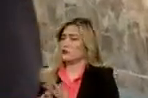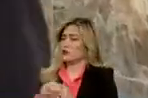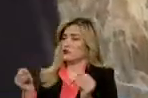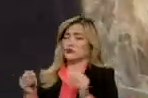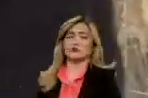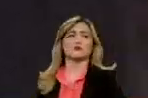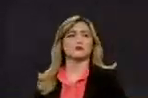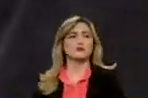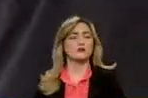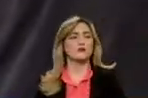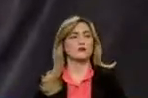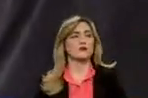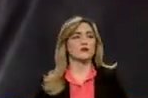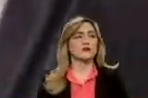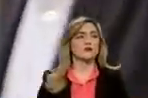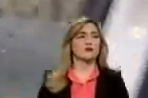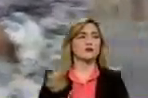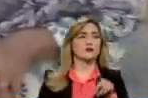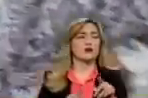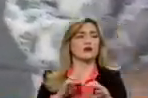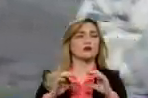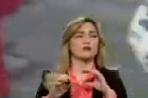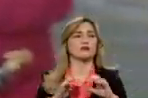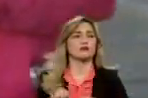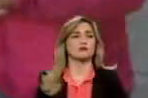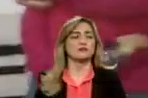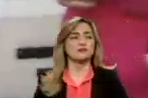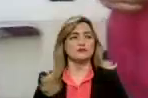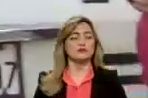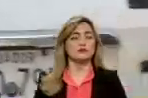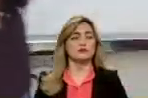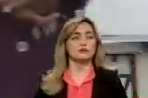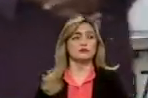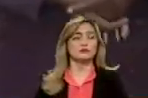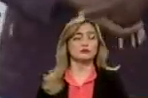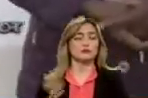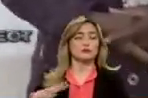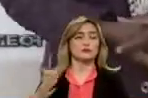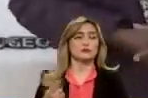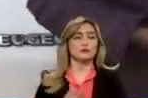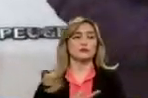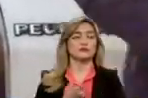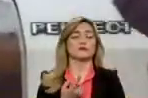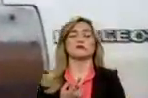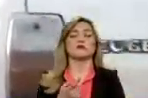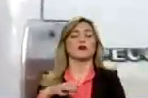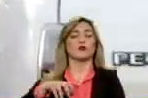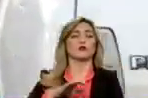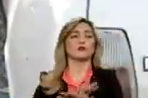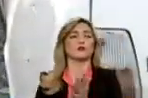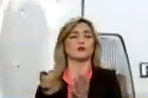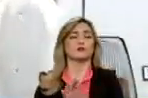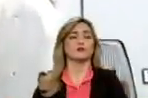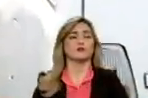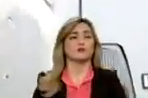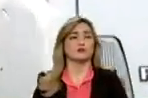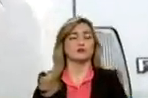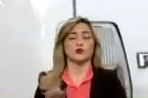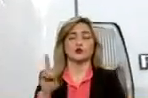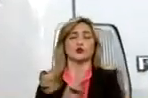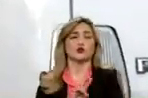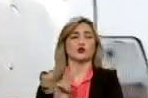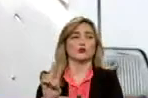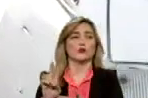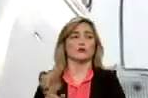solución. Vamos a conversar con alguno de los vecinos que me cuente. A ver, mi seño, usted sin agua, ¿cuántos días ha pasado? También sí, así 2 semanas,